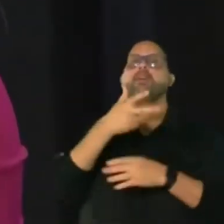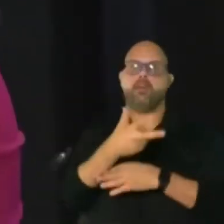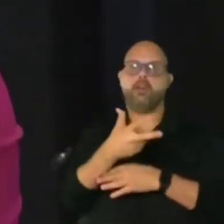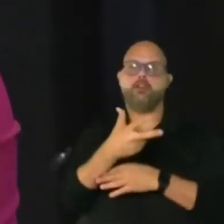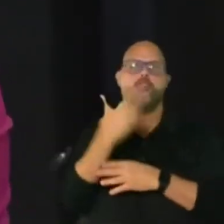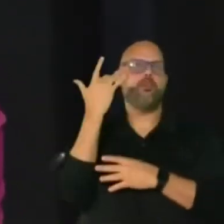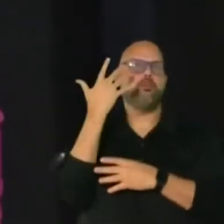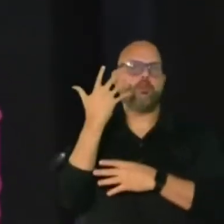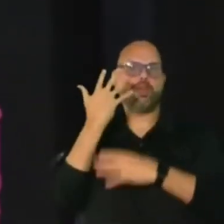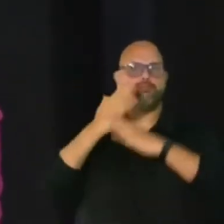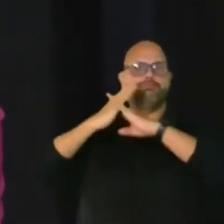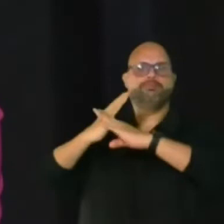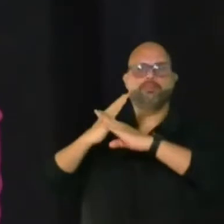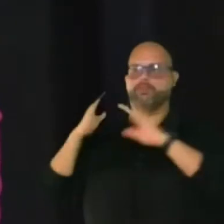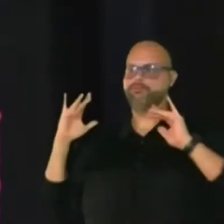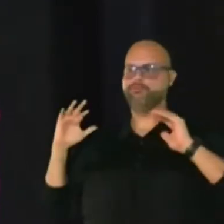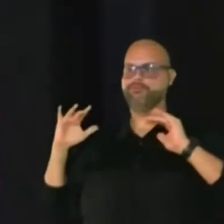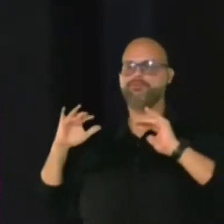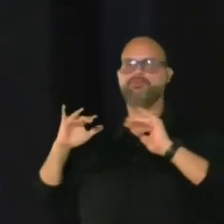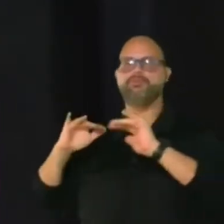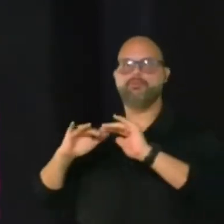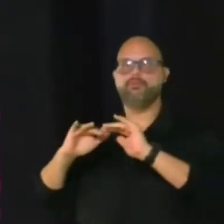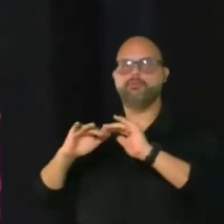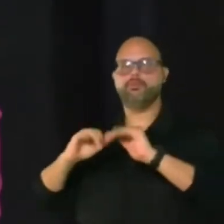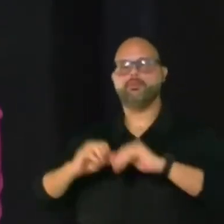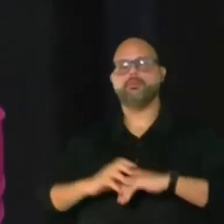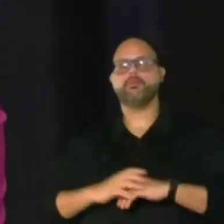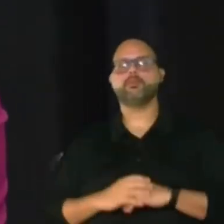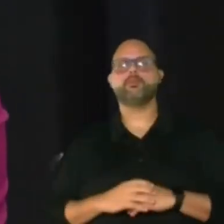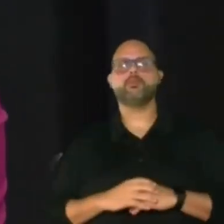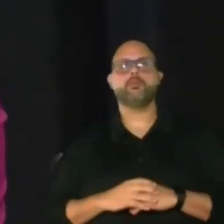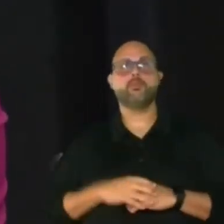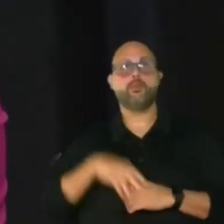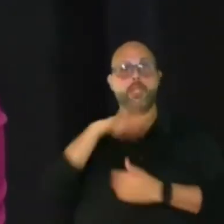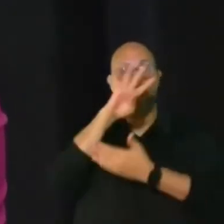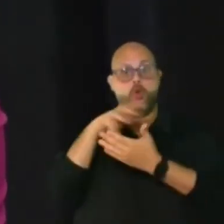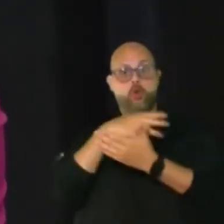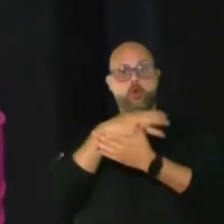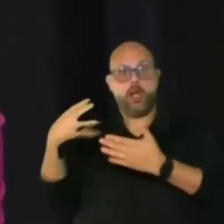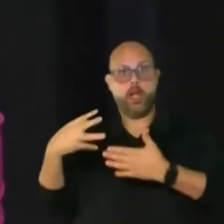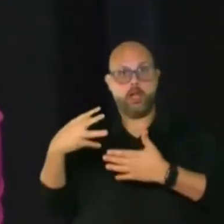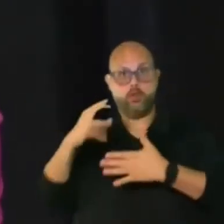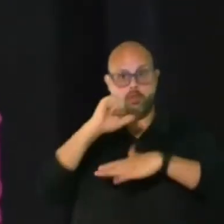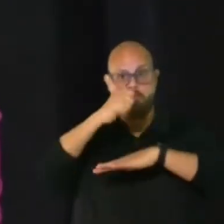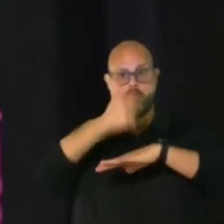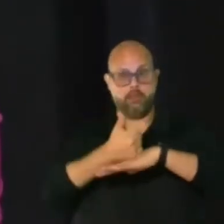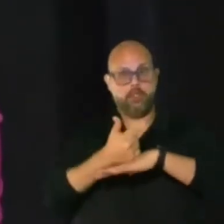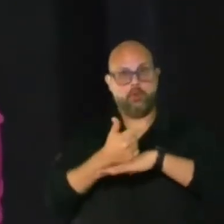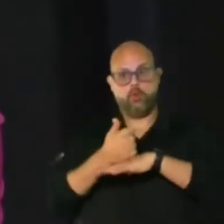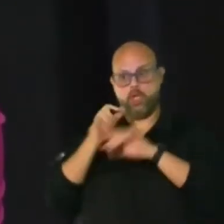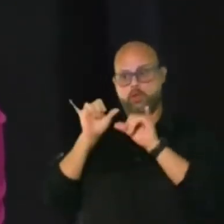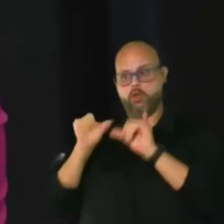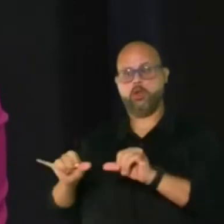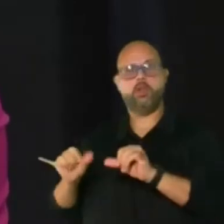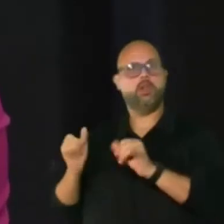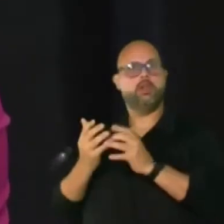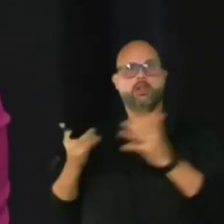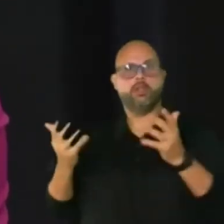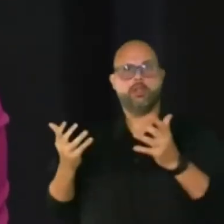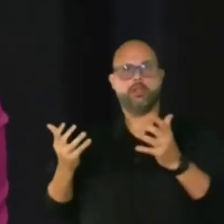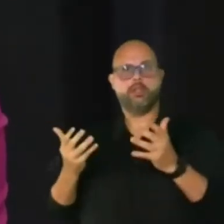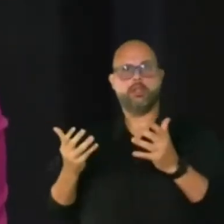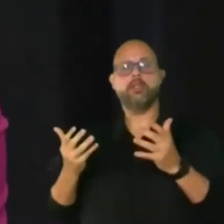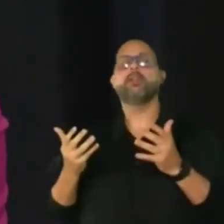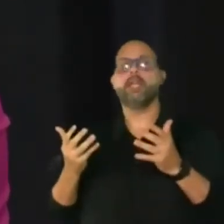negocios. Durante los horarios permitidos en el toque de queda, se permitirá únicamente el entrenamiento